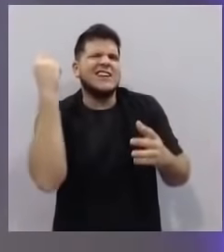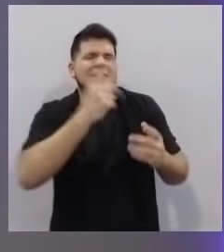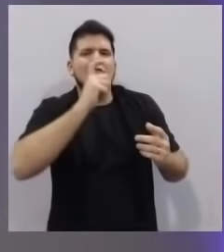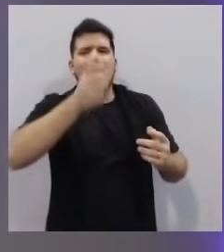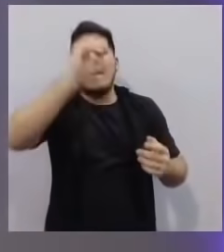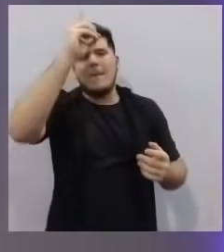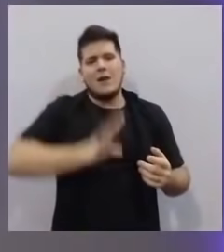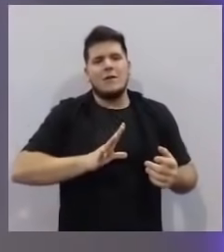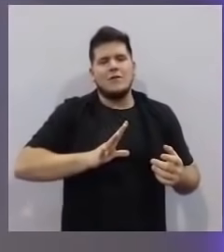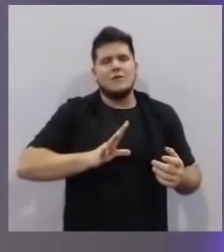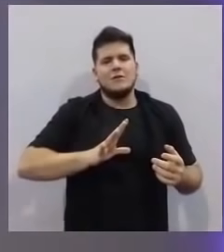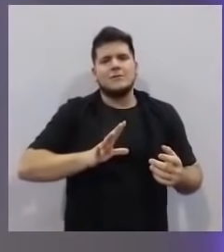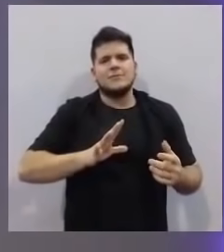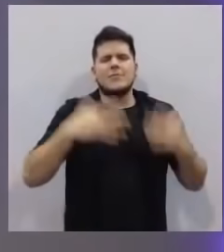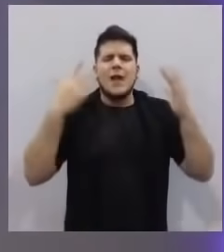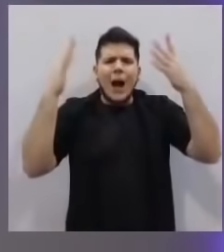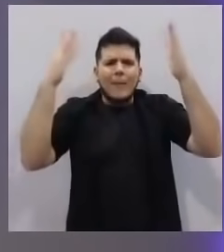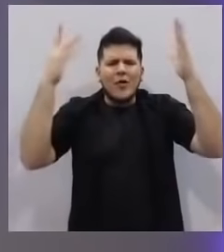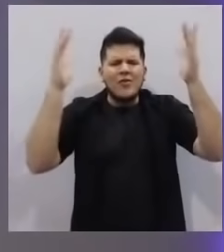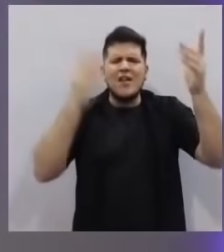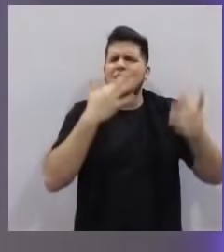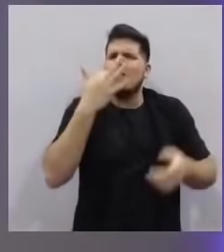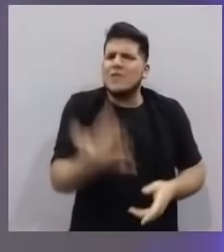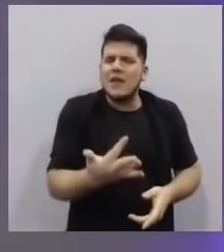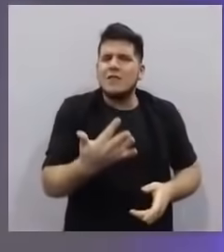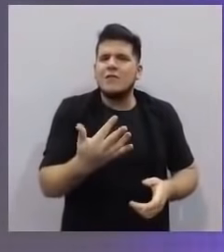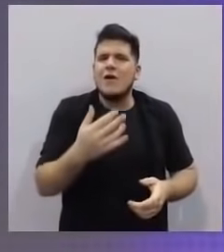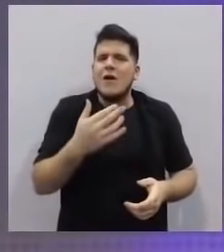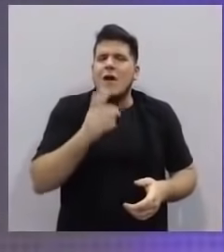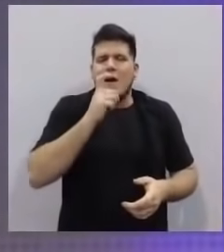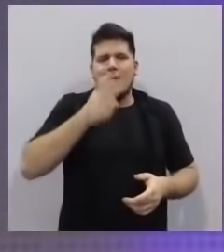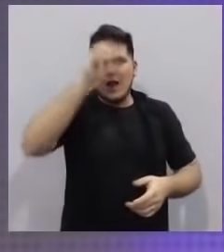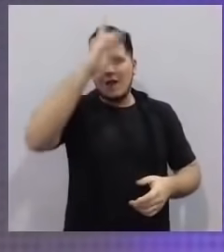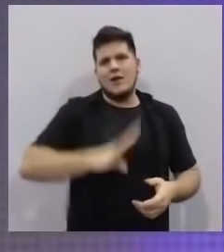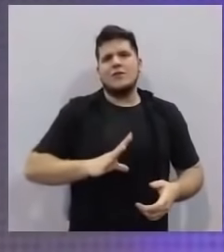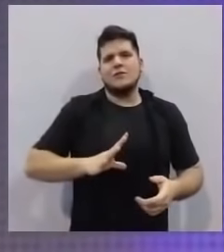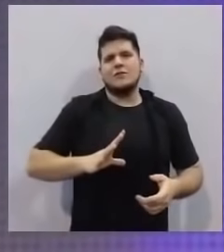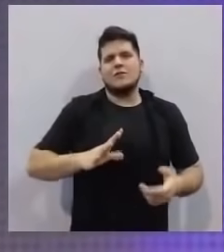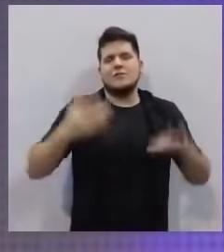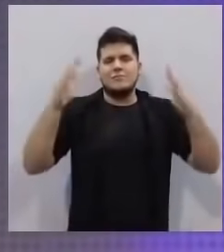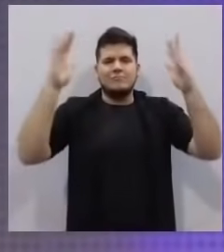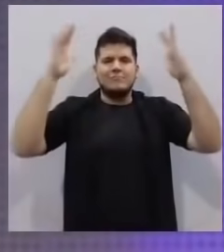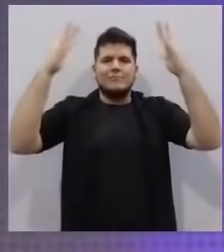porque él es portador de una corona maravillosa del reino aleluya